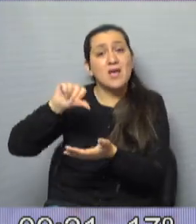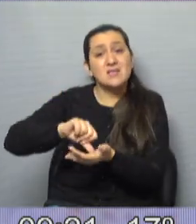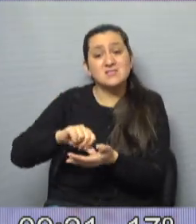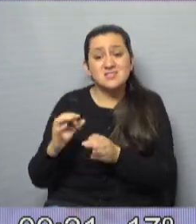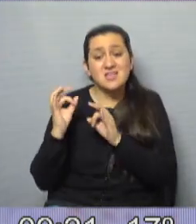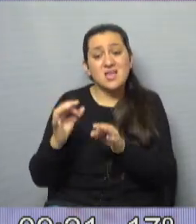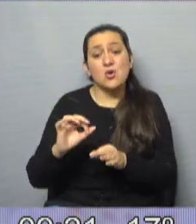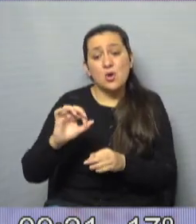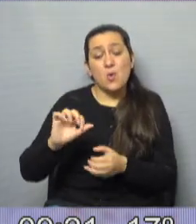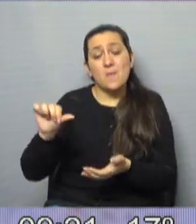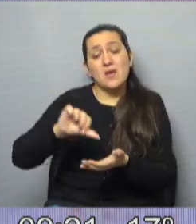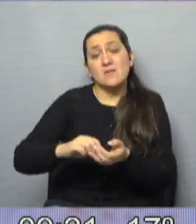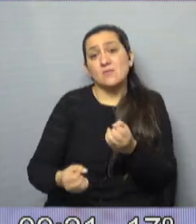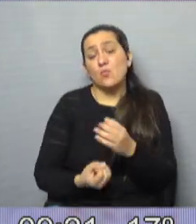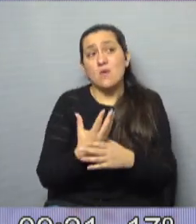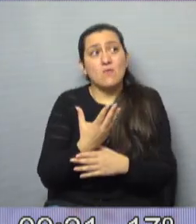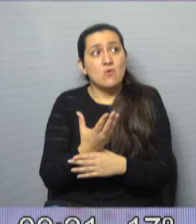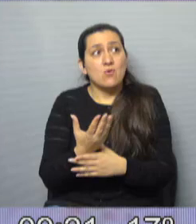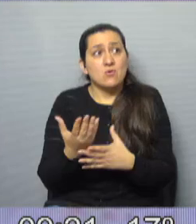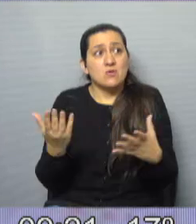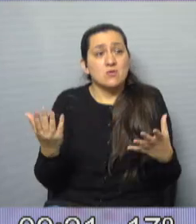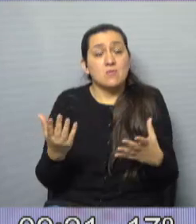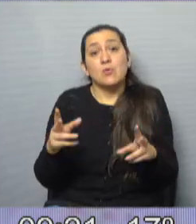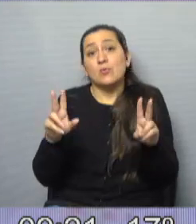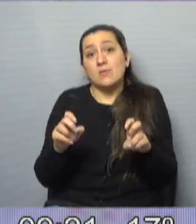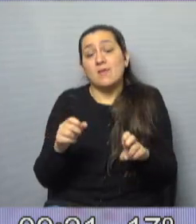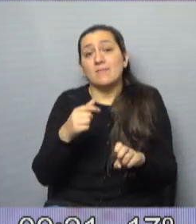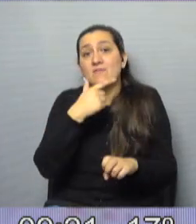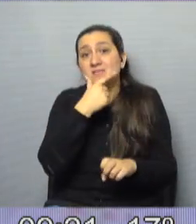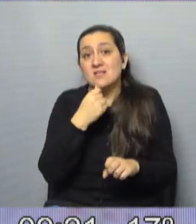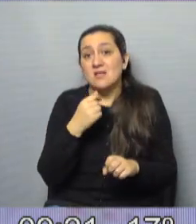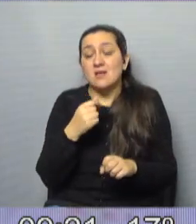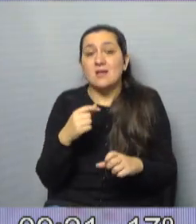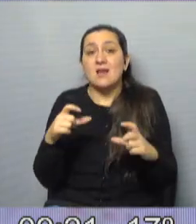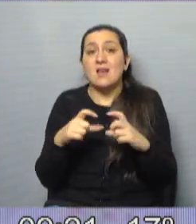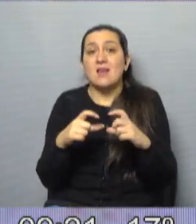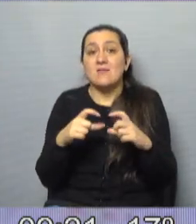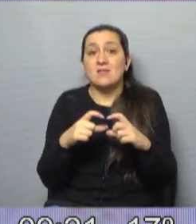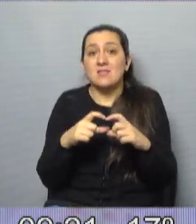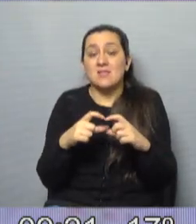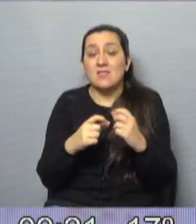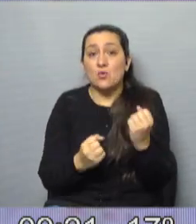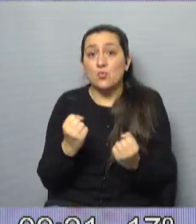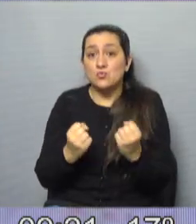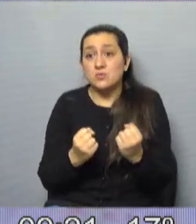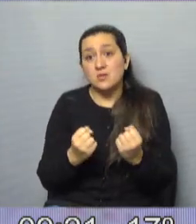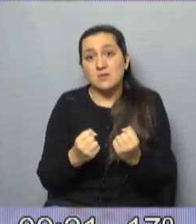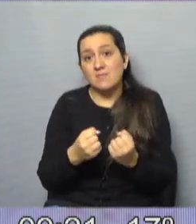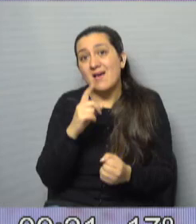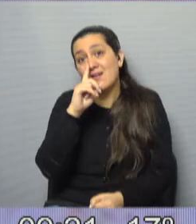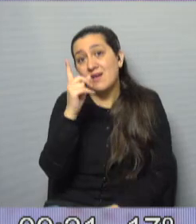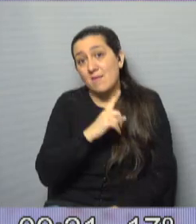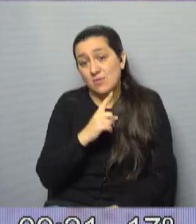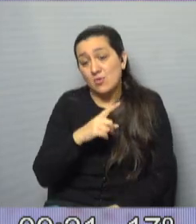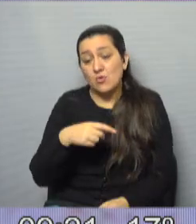conocimiento. Pero aparte, la mayoría de ellos, por un tema de facilidad en la libreta de conducir, sacan la libreta de un ciclomotor, de una moto, claro. o se suben a